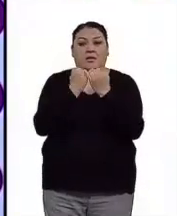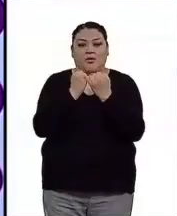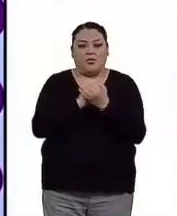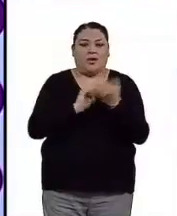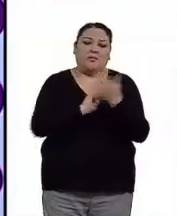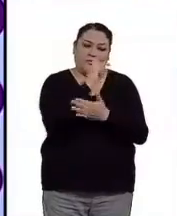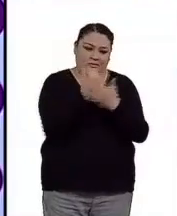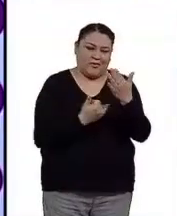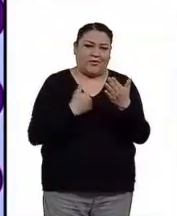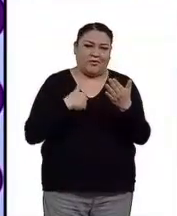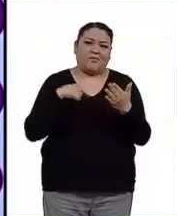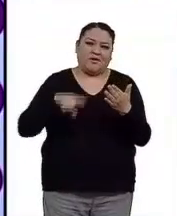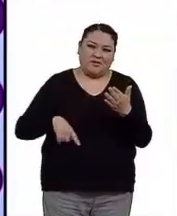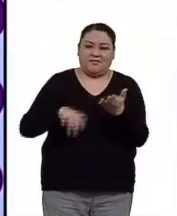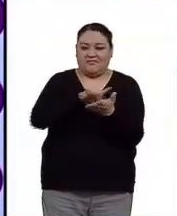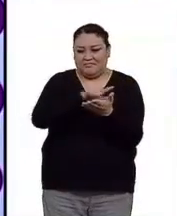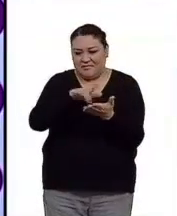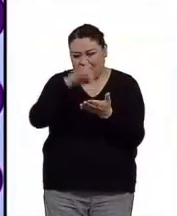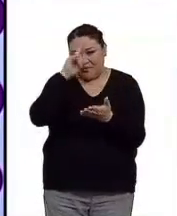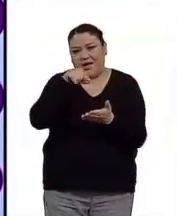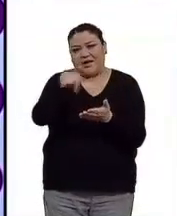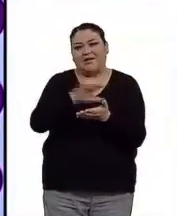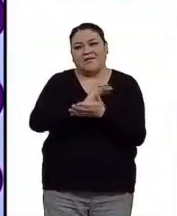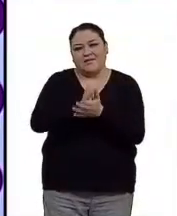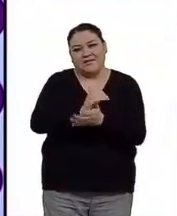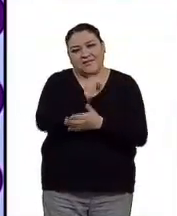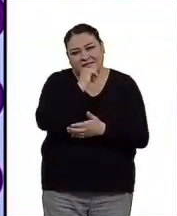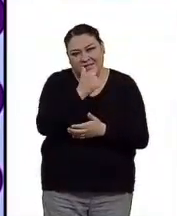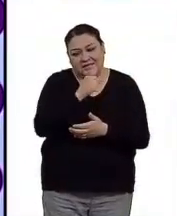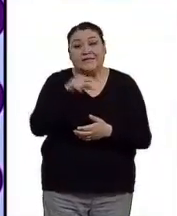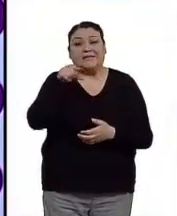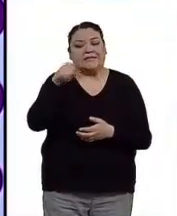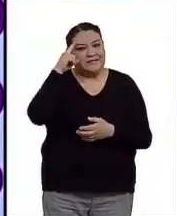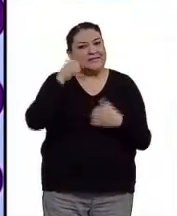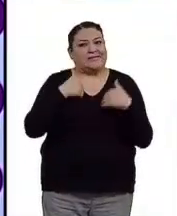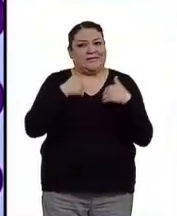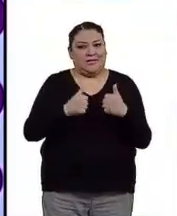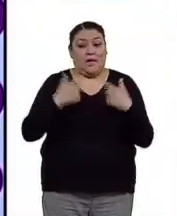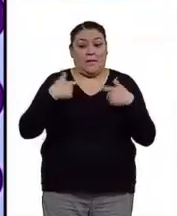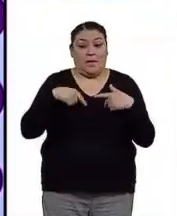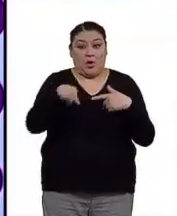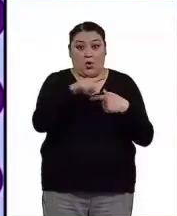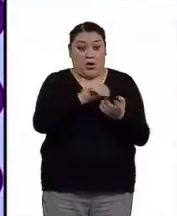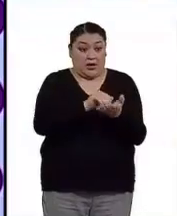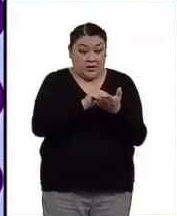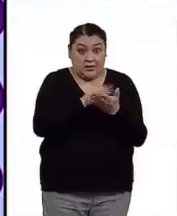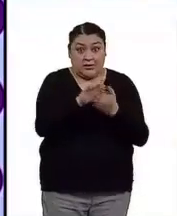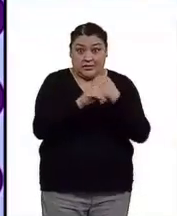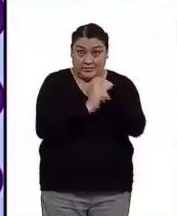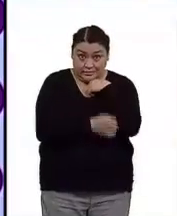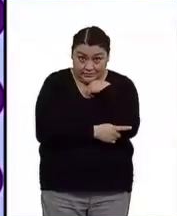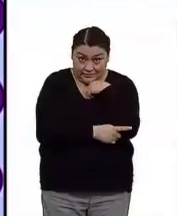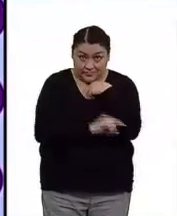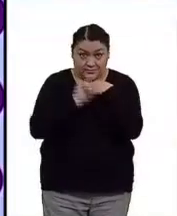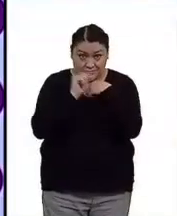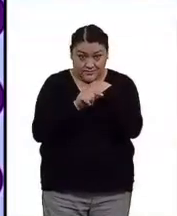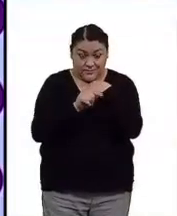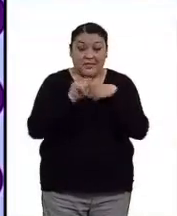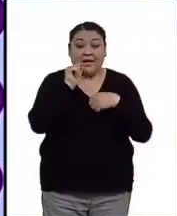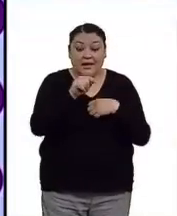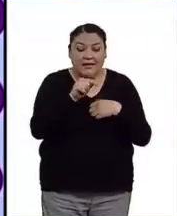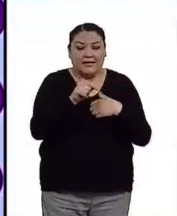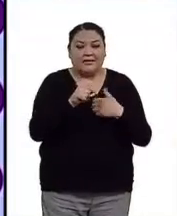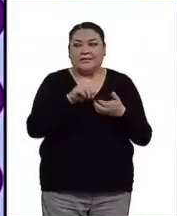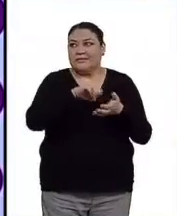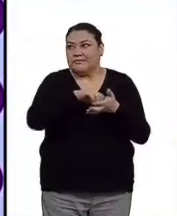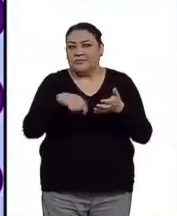políticas públicas concretas de no discriminación en el trabajo, reconociendo que este tipo de despidos, aunque no se, digamos, aunque no se